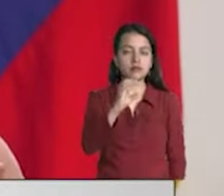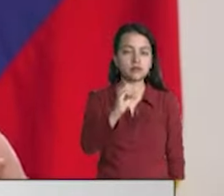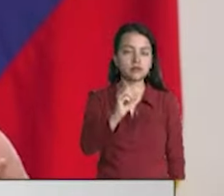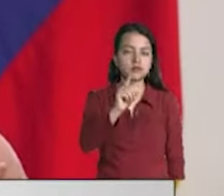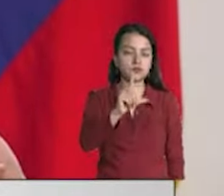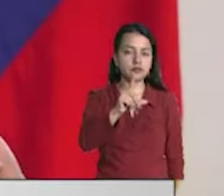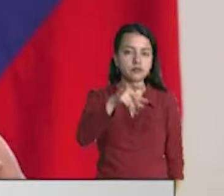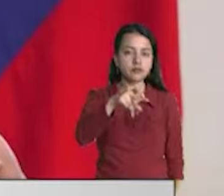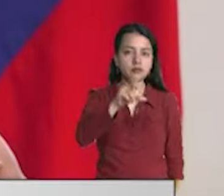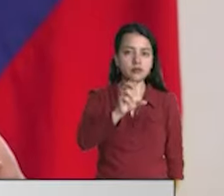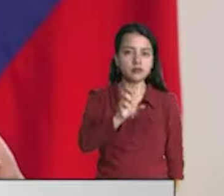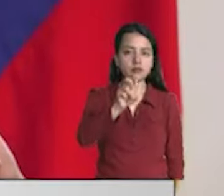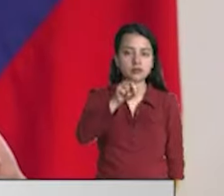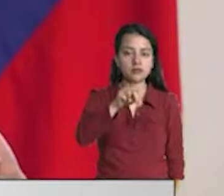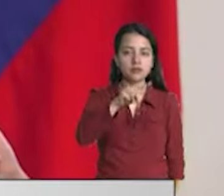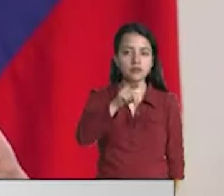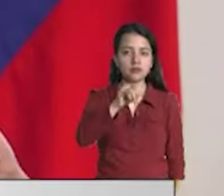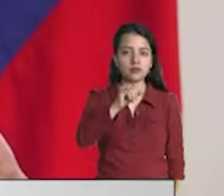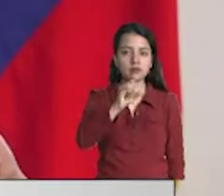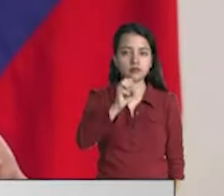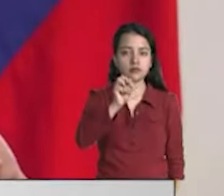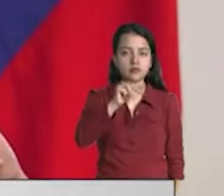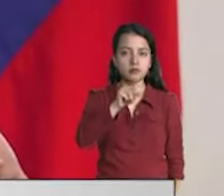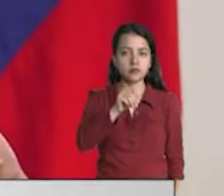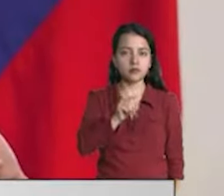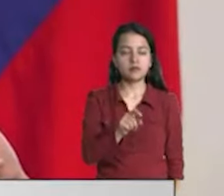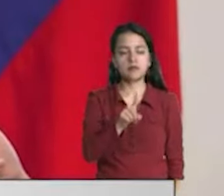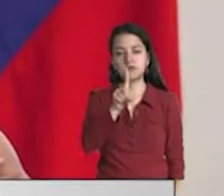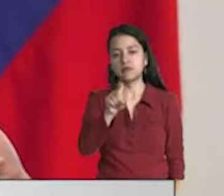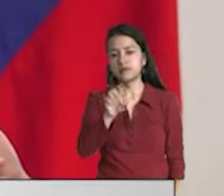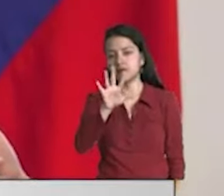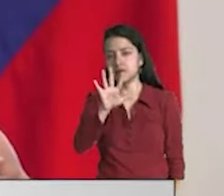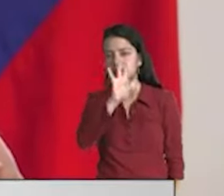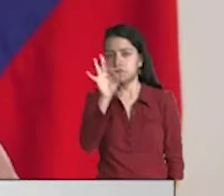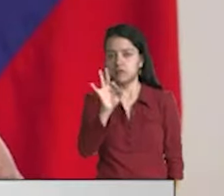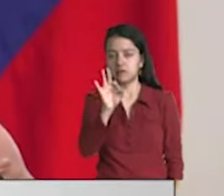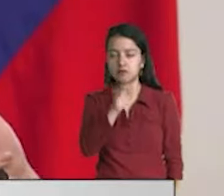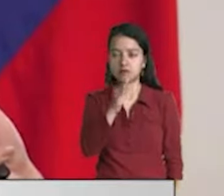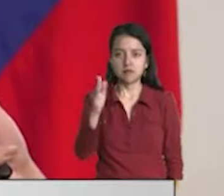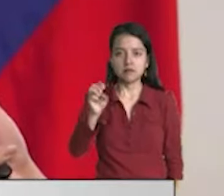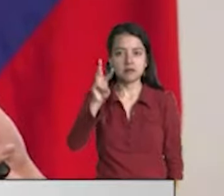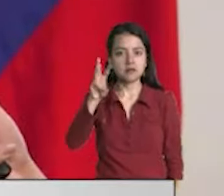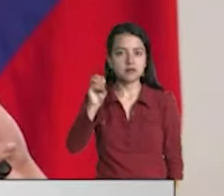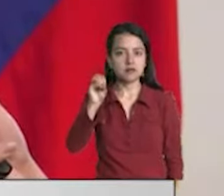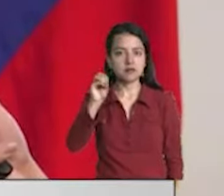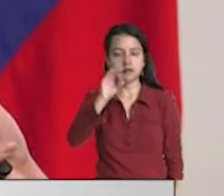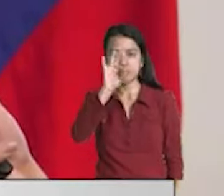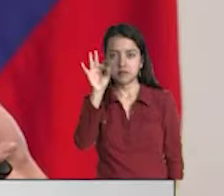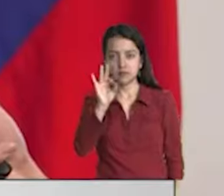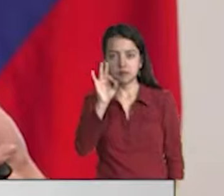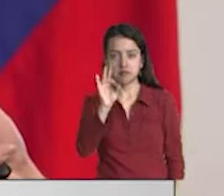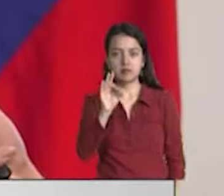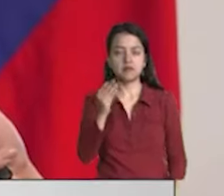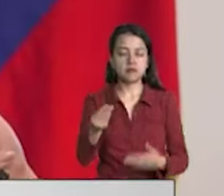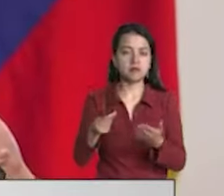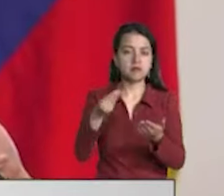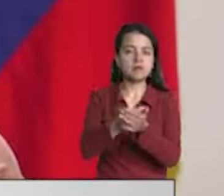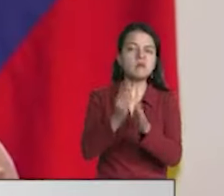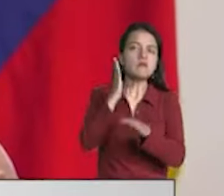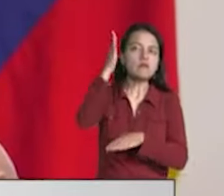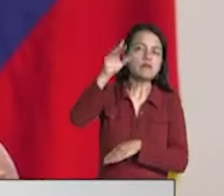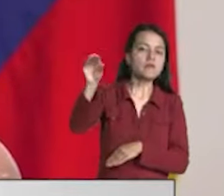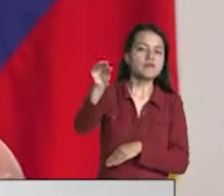garantizar una pensión de entre el 65% y el 80% del ahorro del promedio de